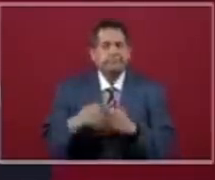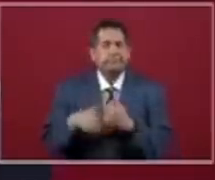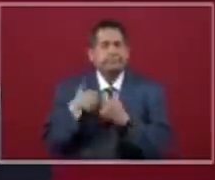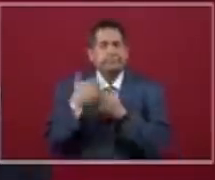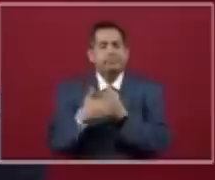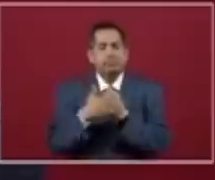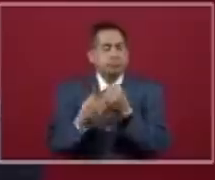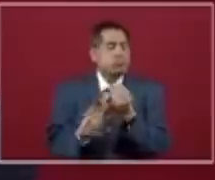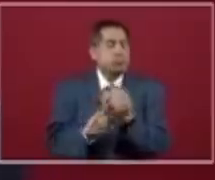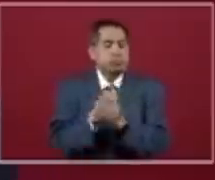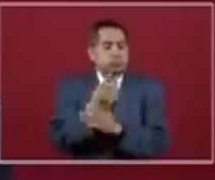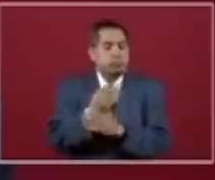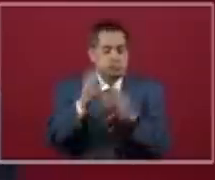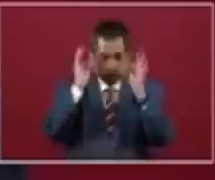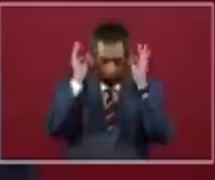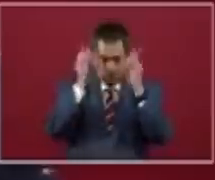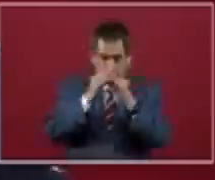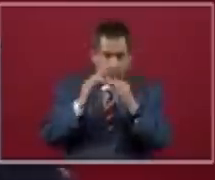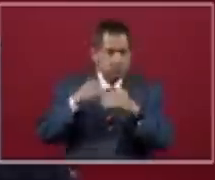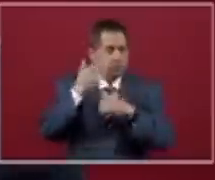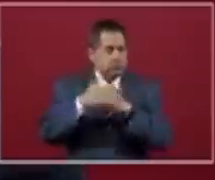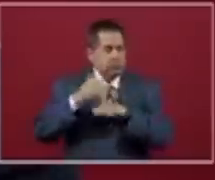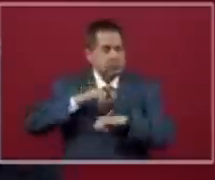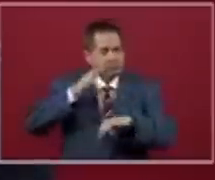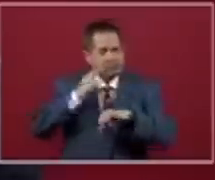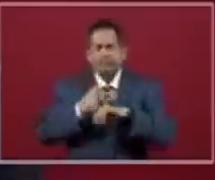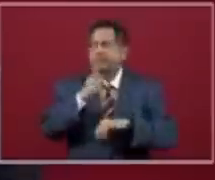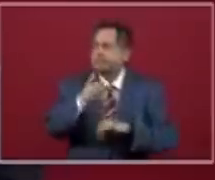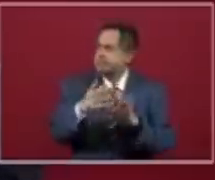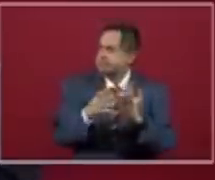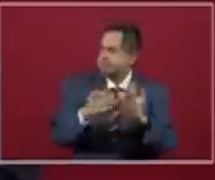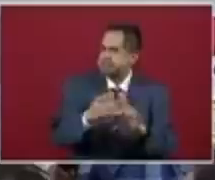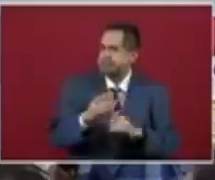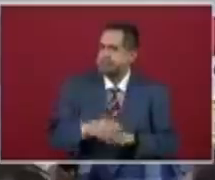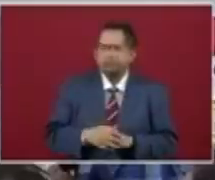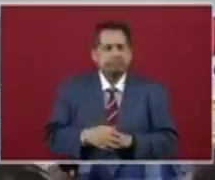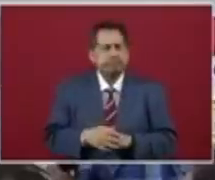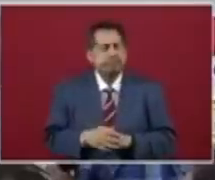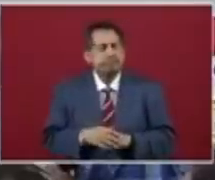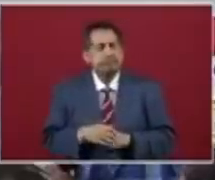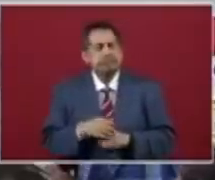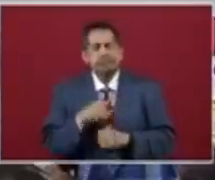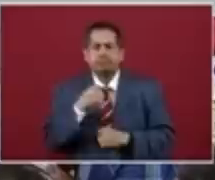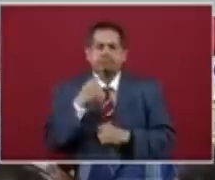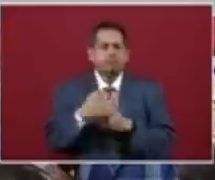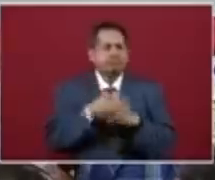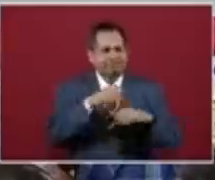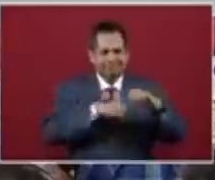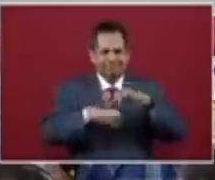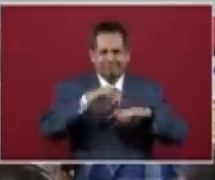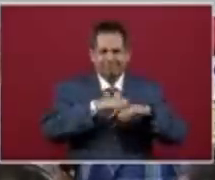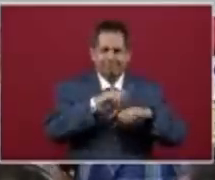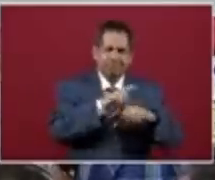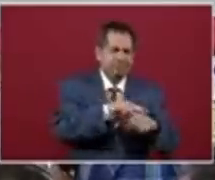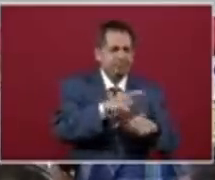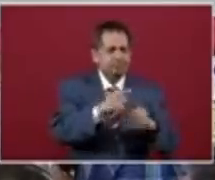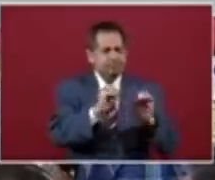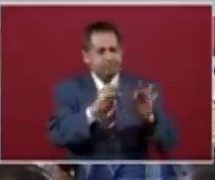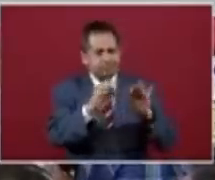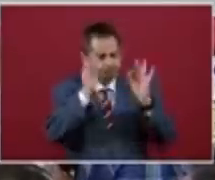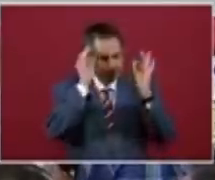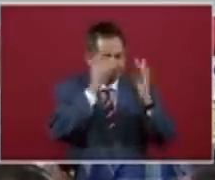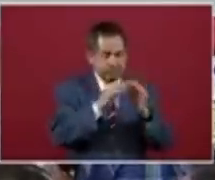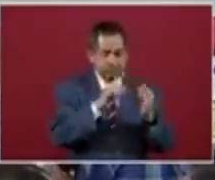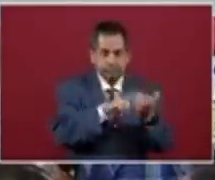nuevos cónsules, ¿qué es lo que pensamos? Va a haber un predominio de cónsules del